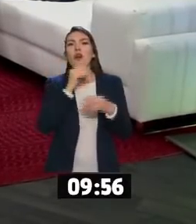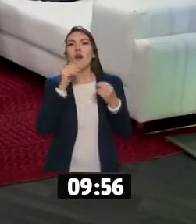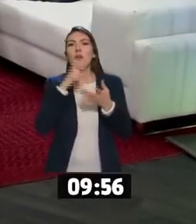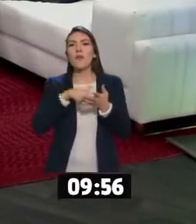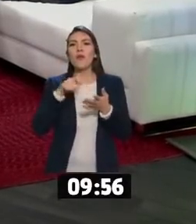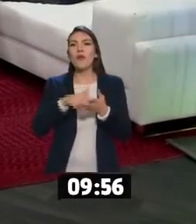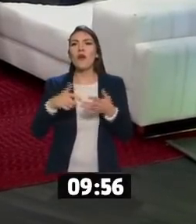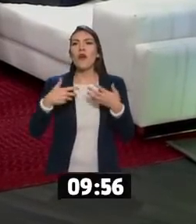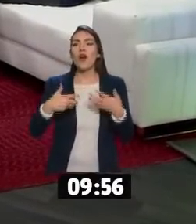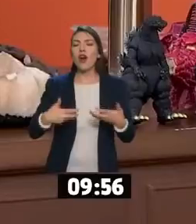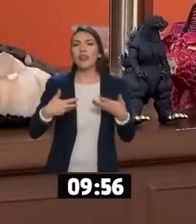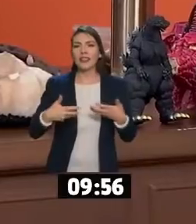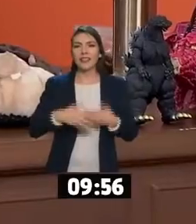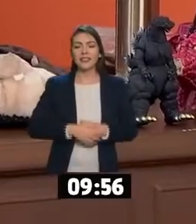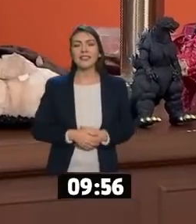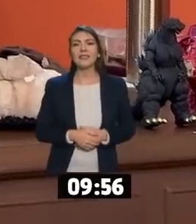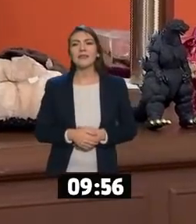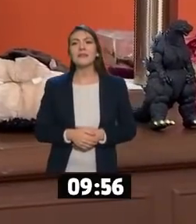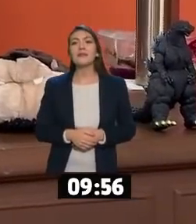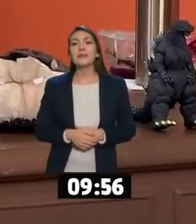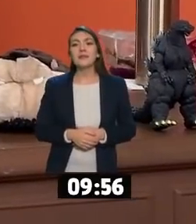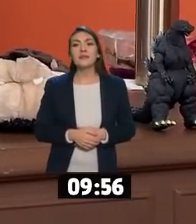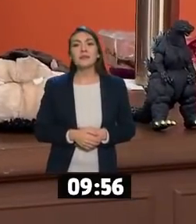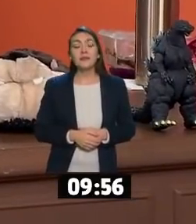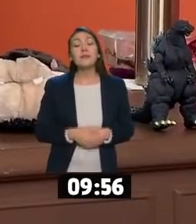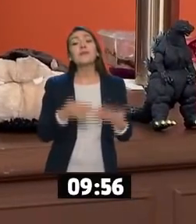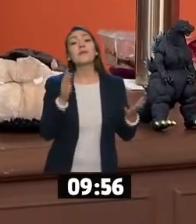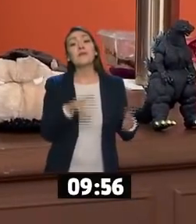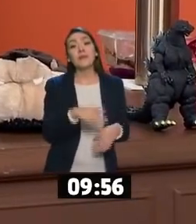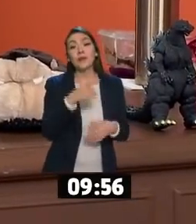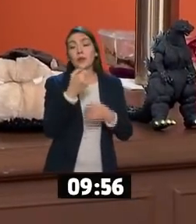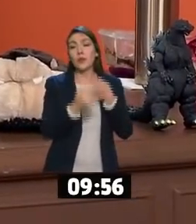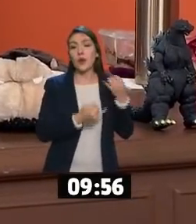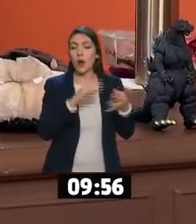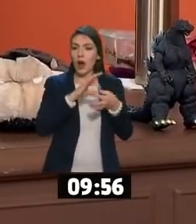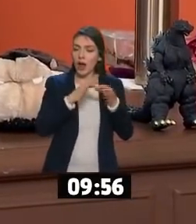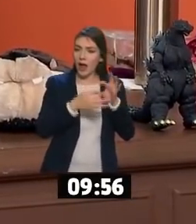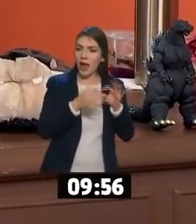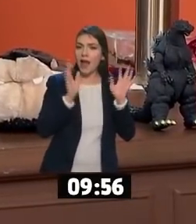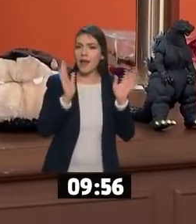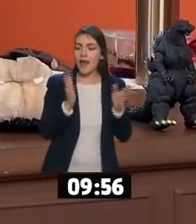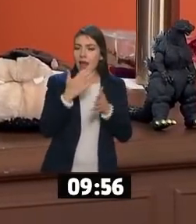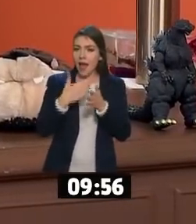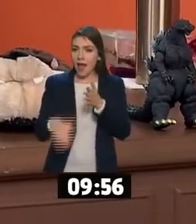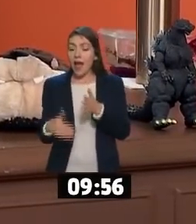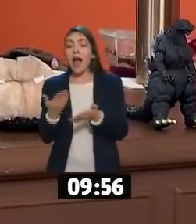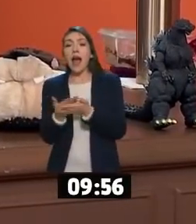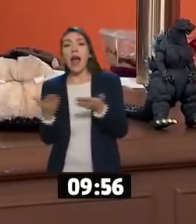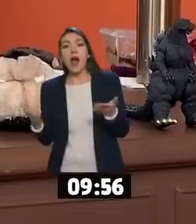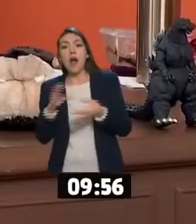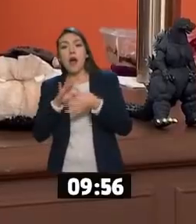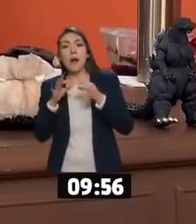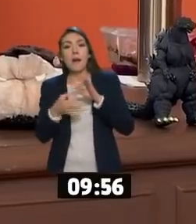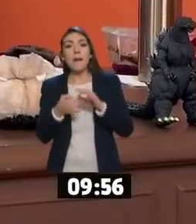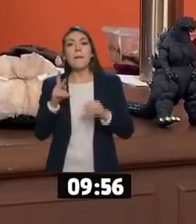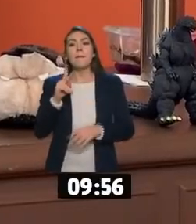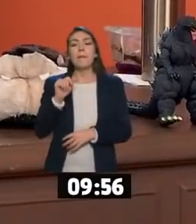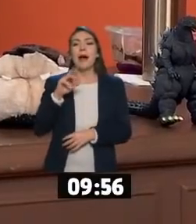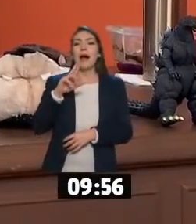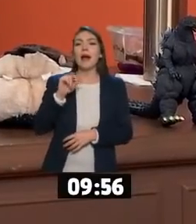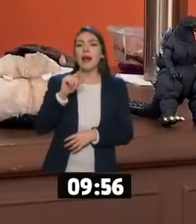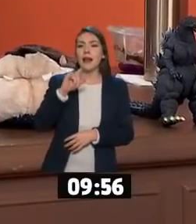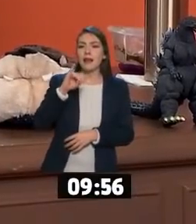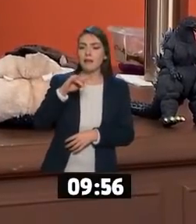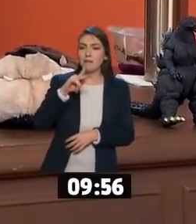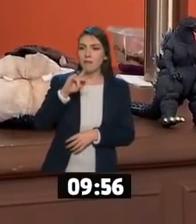pura moneda, señora. Fíjese que bueno, los Juegos Olímpicos ya se acabaron, estamos en los Paralímpicos, pero para seguirnos platicando